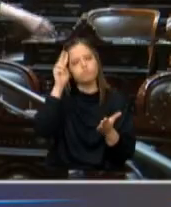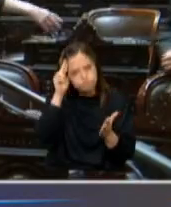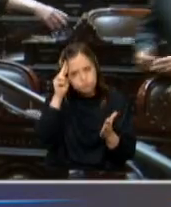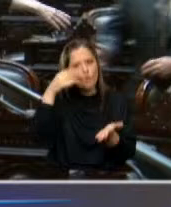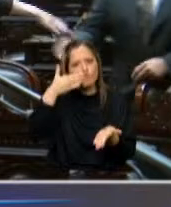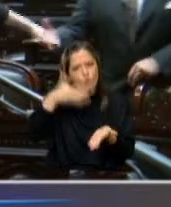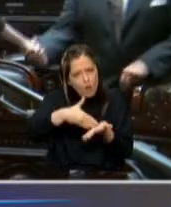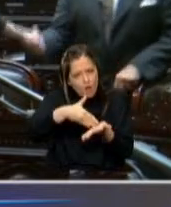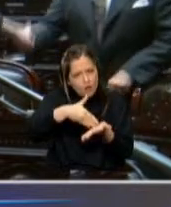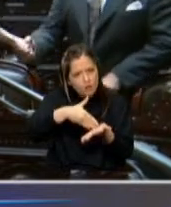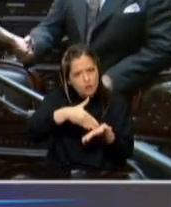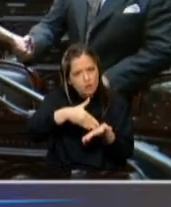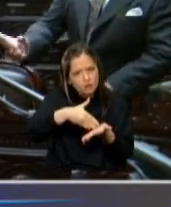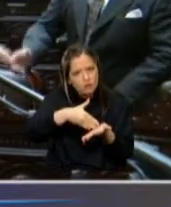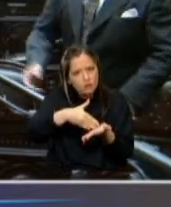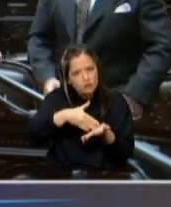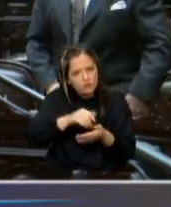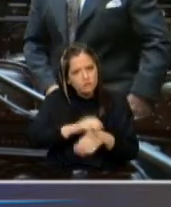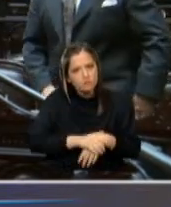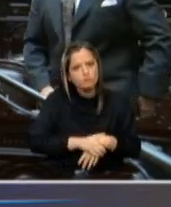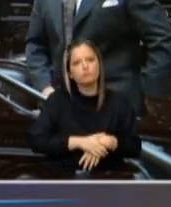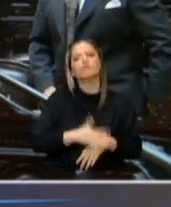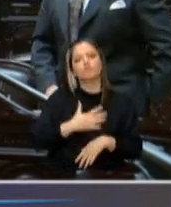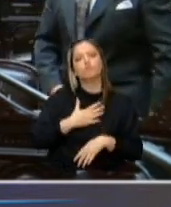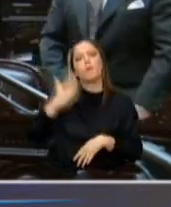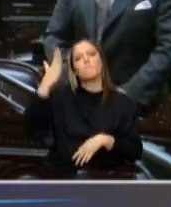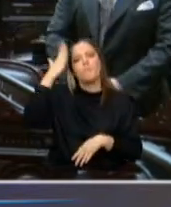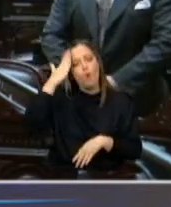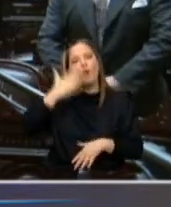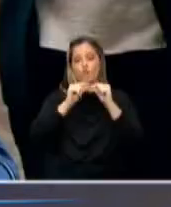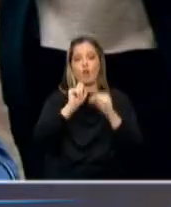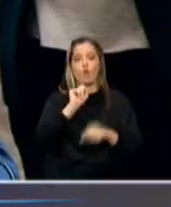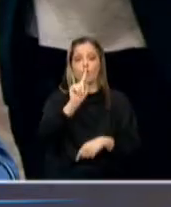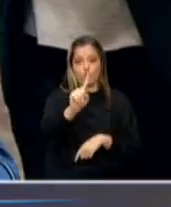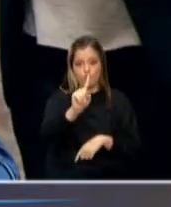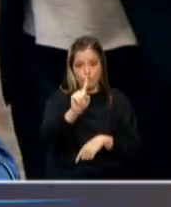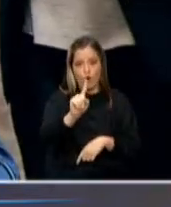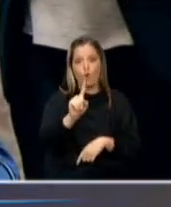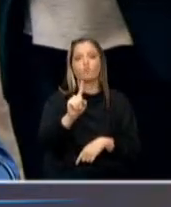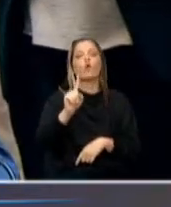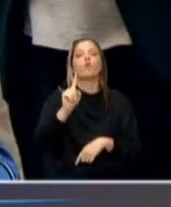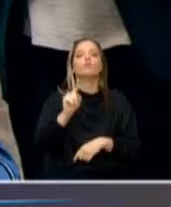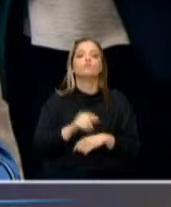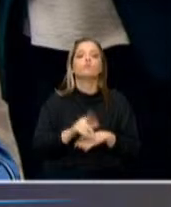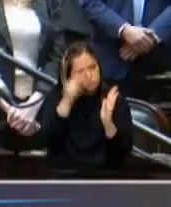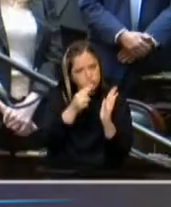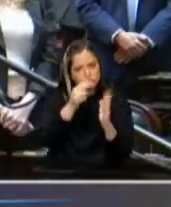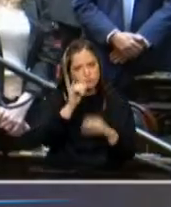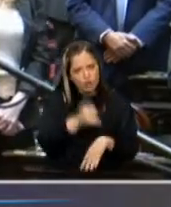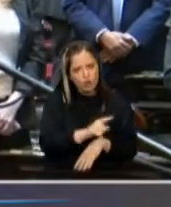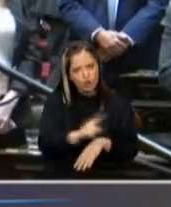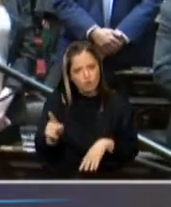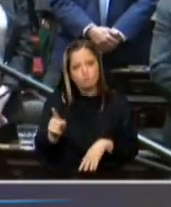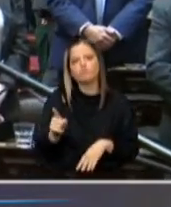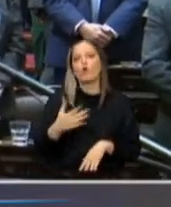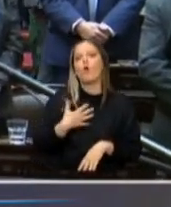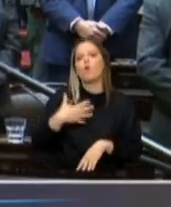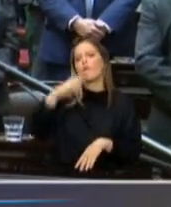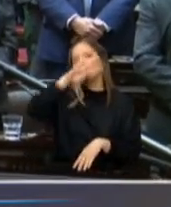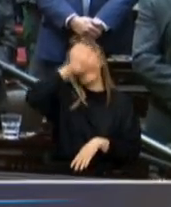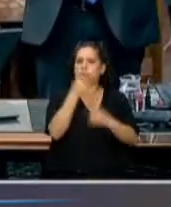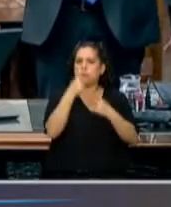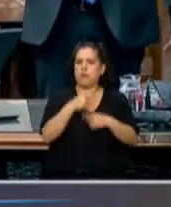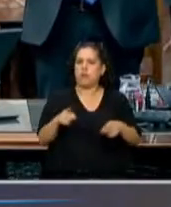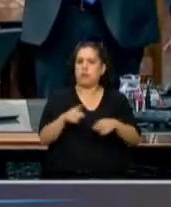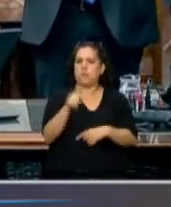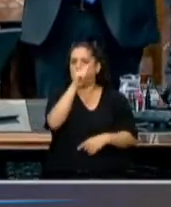quitarle la obligatoriedad a las primarias y cambiar ese mecanismo. Y no estamos hablando de figuras que van a dejar de estar en la Cámara, sino todo